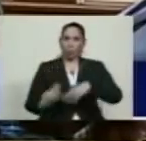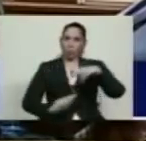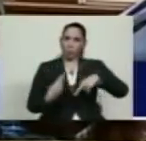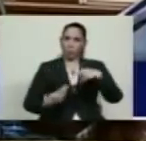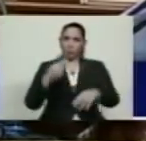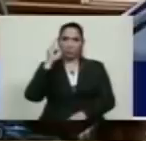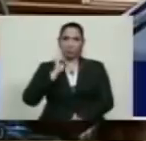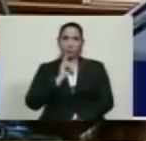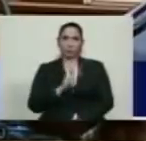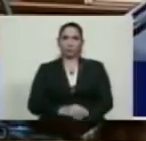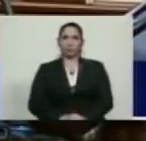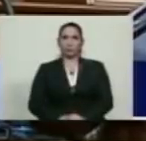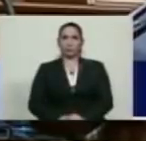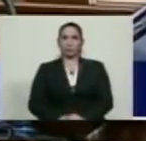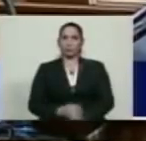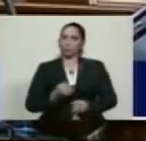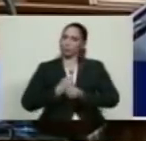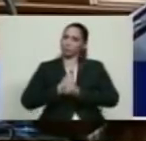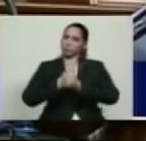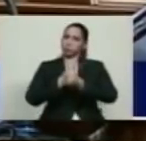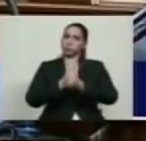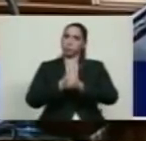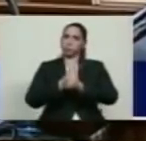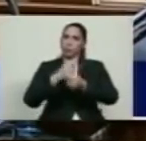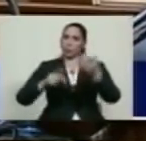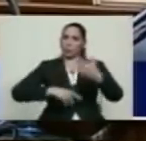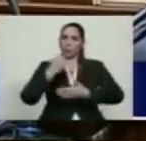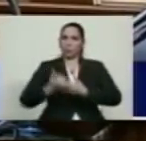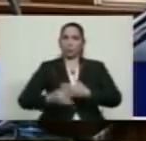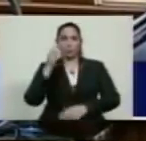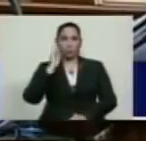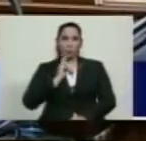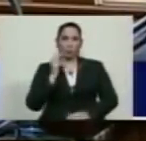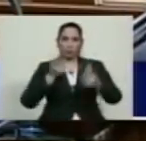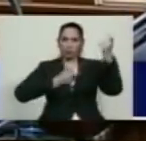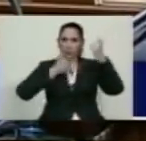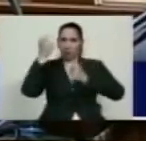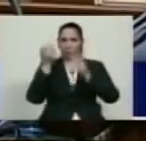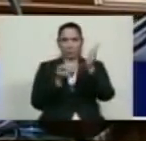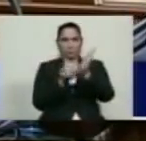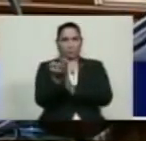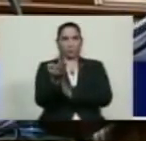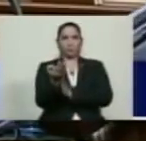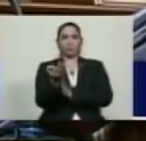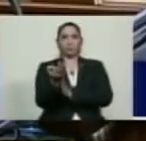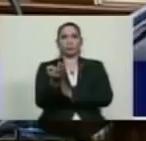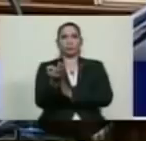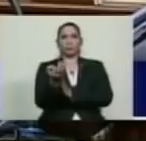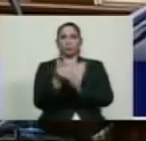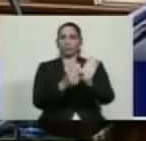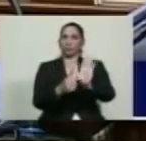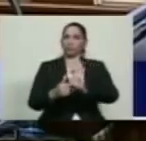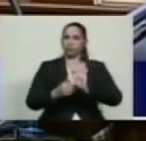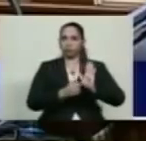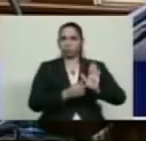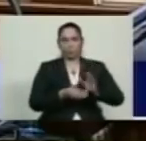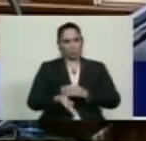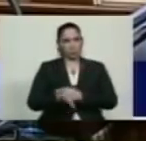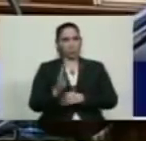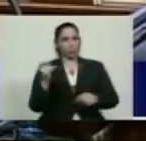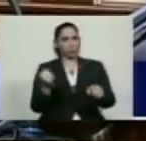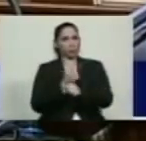Noya, quien consagró su vida al proyecto bolivariano del comandante Hugo Chávez, erigiéndose en ejemplo de disciplina,